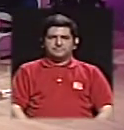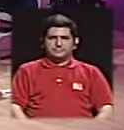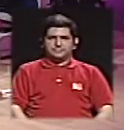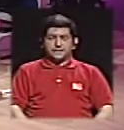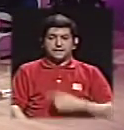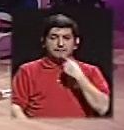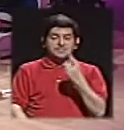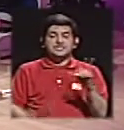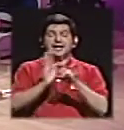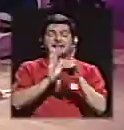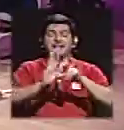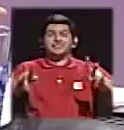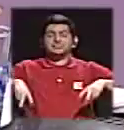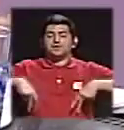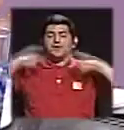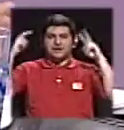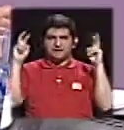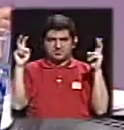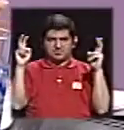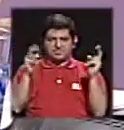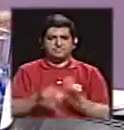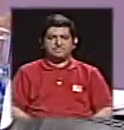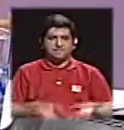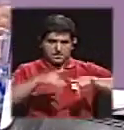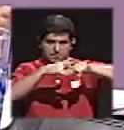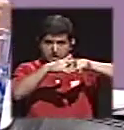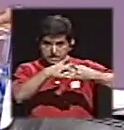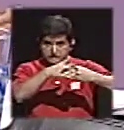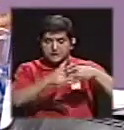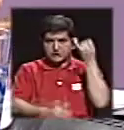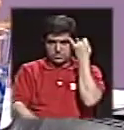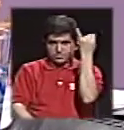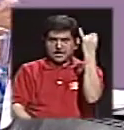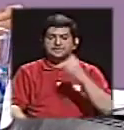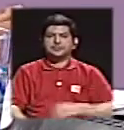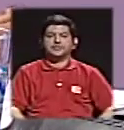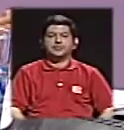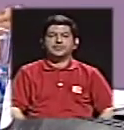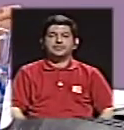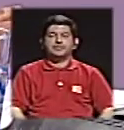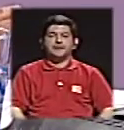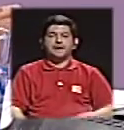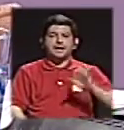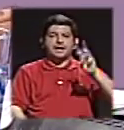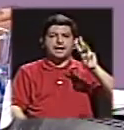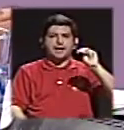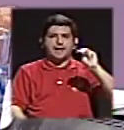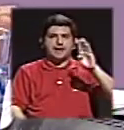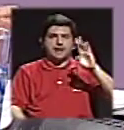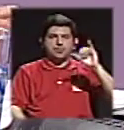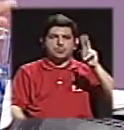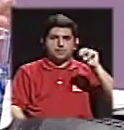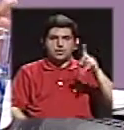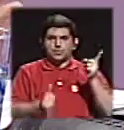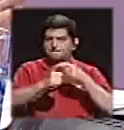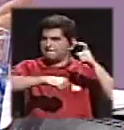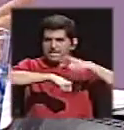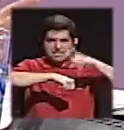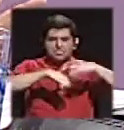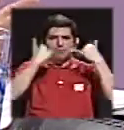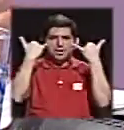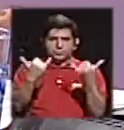del derecho a la vida. O sea, parten de que el embrión, aún en sus primeros momentos,